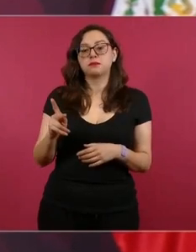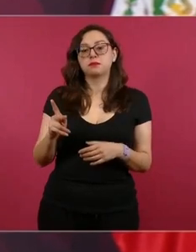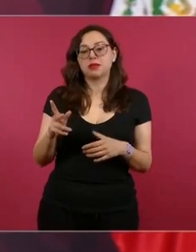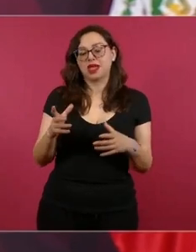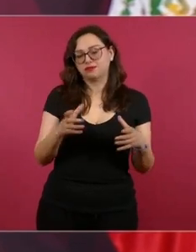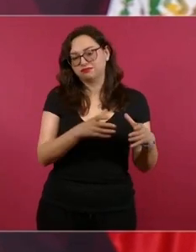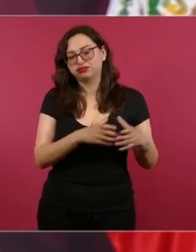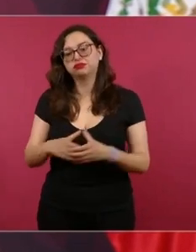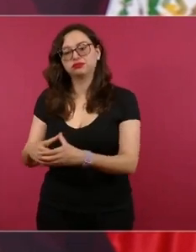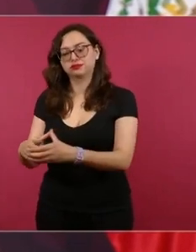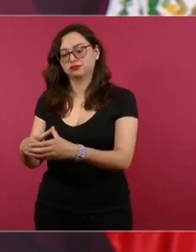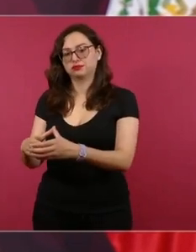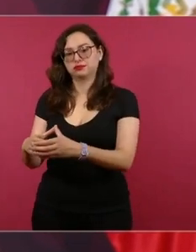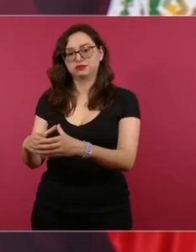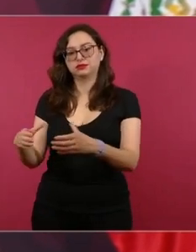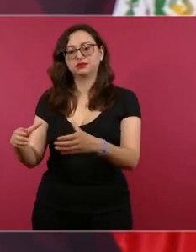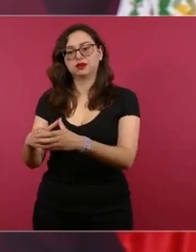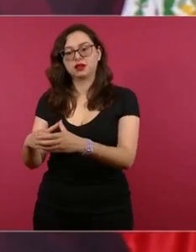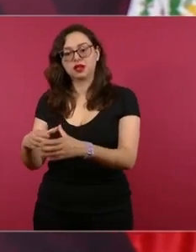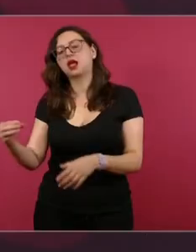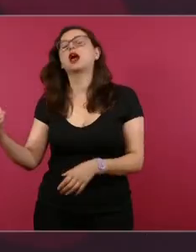abogados de hecho,